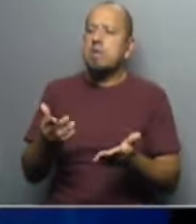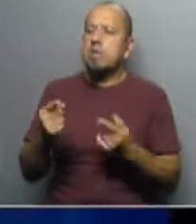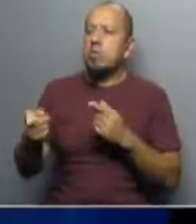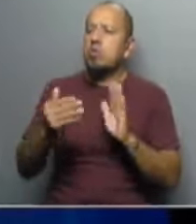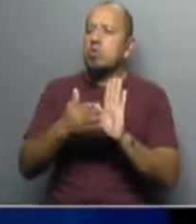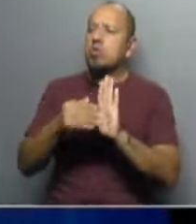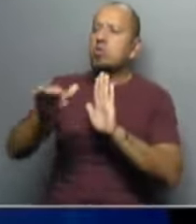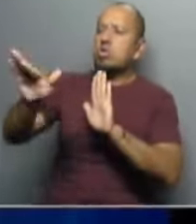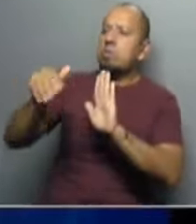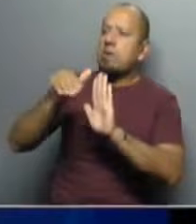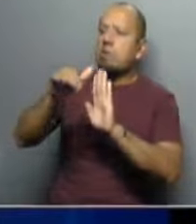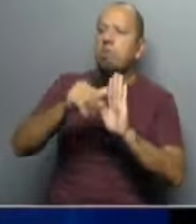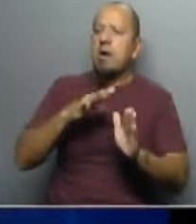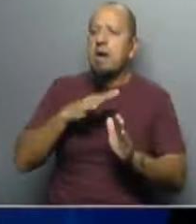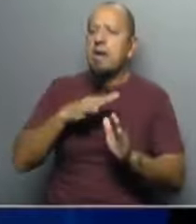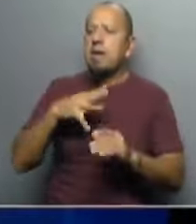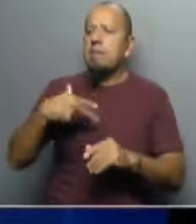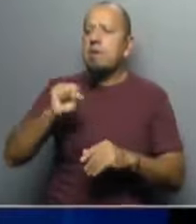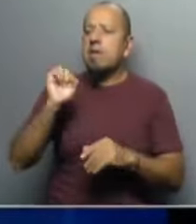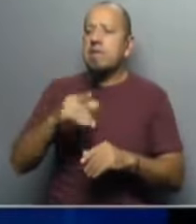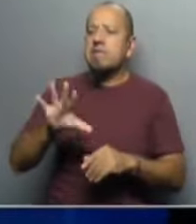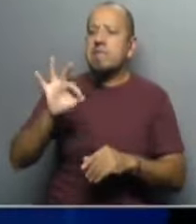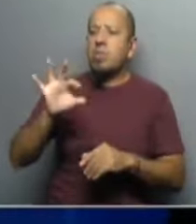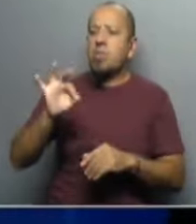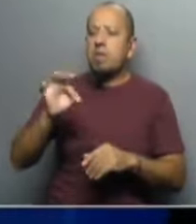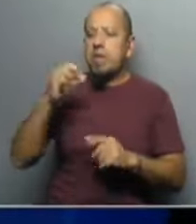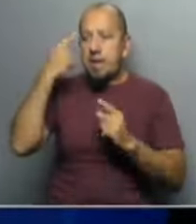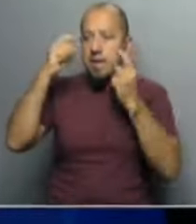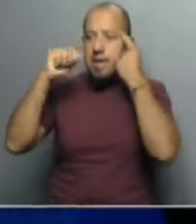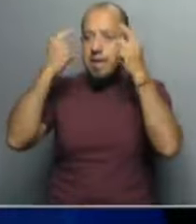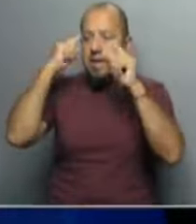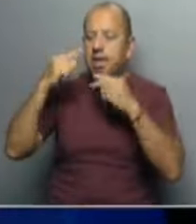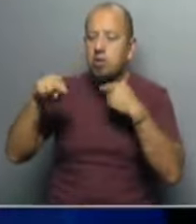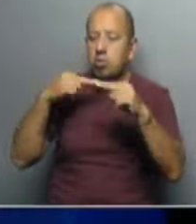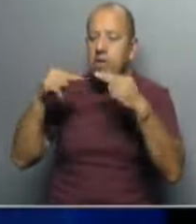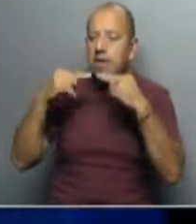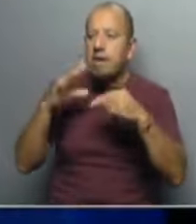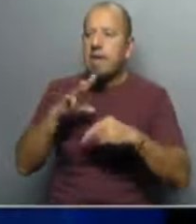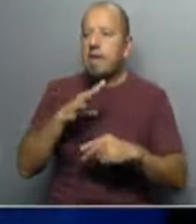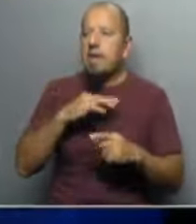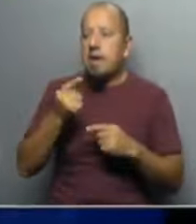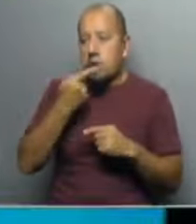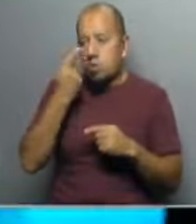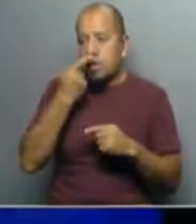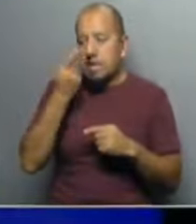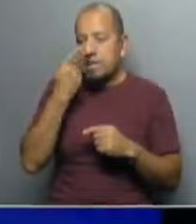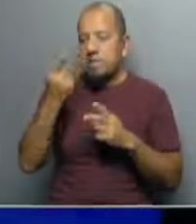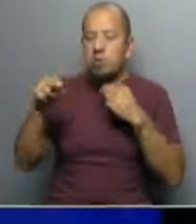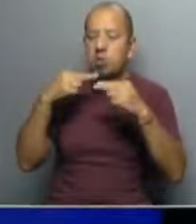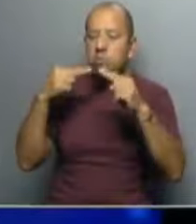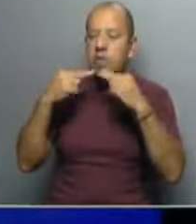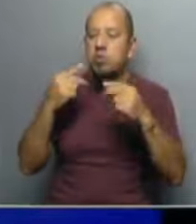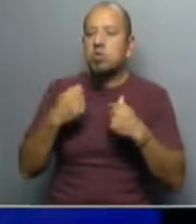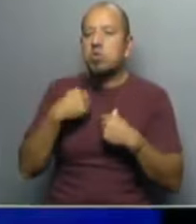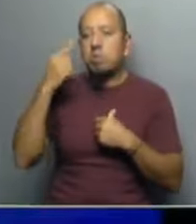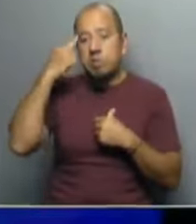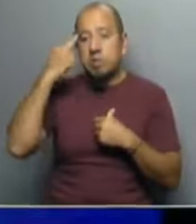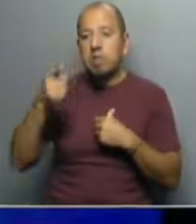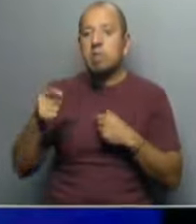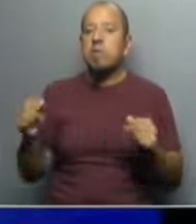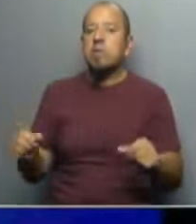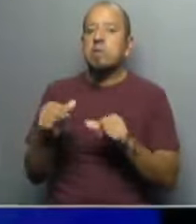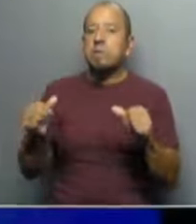llamados, hay más de 50 emprendimientos gastronómicos que ya se han anotado. Hay un interés por lo gastronómico, entonces estamos pensando también